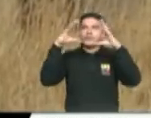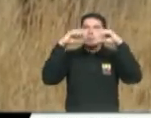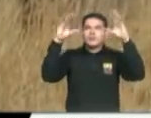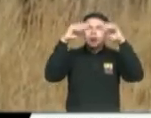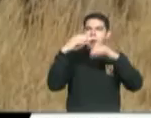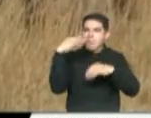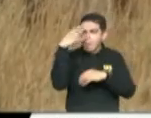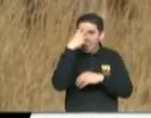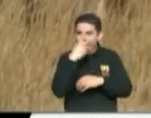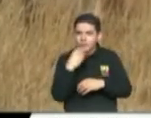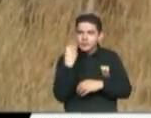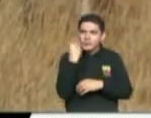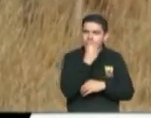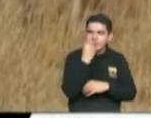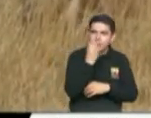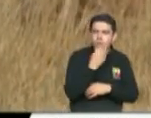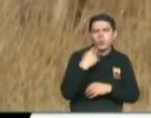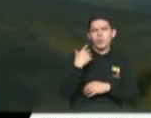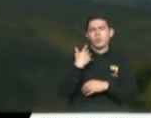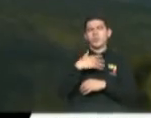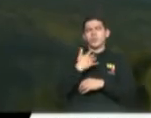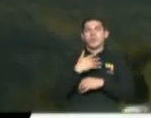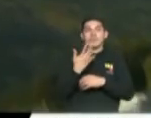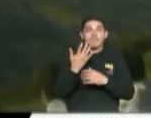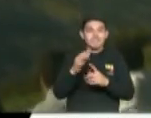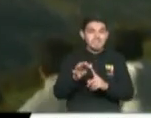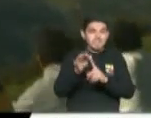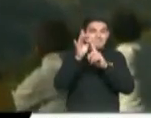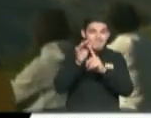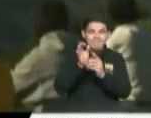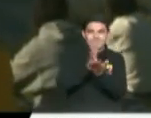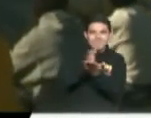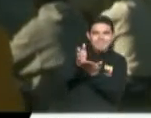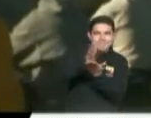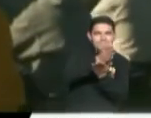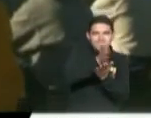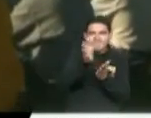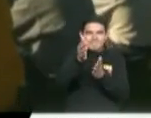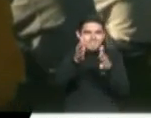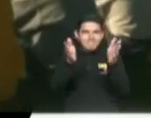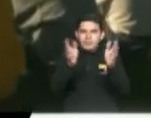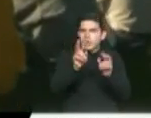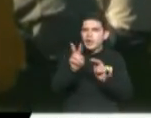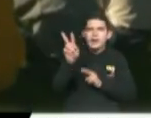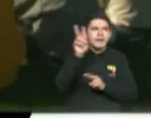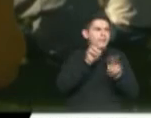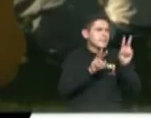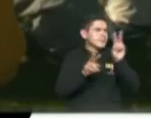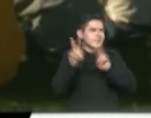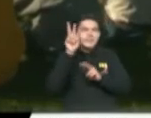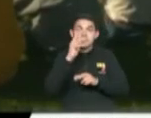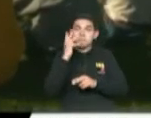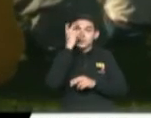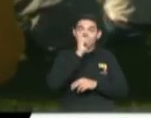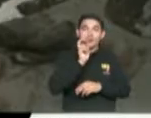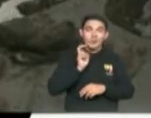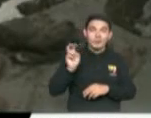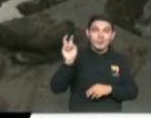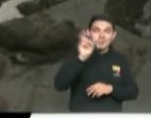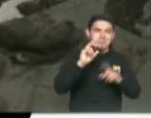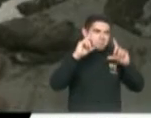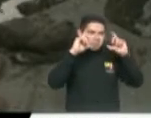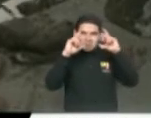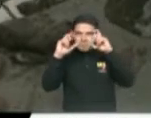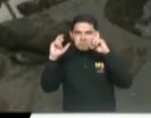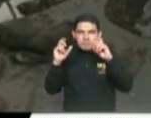flora y fauna endémicas la avenida de los volcanes constituye un espectacular atractivo turístico que